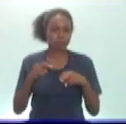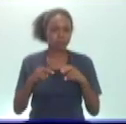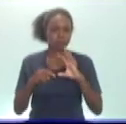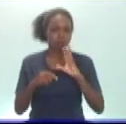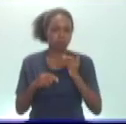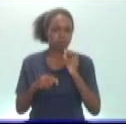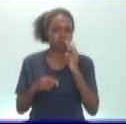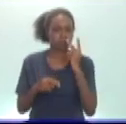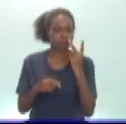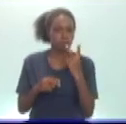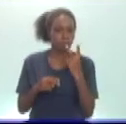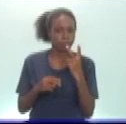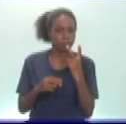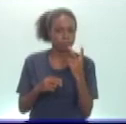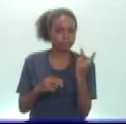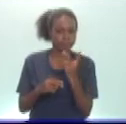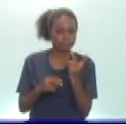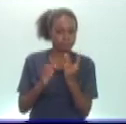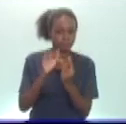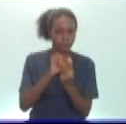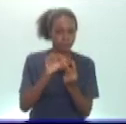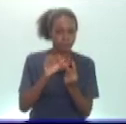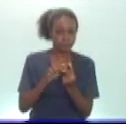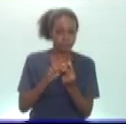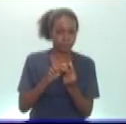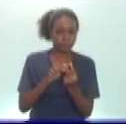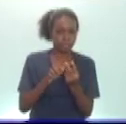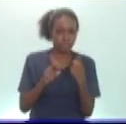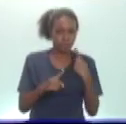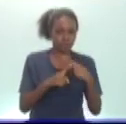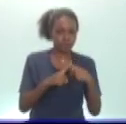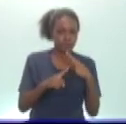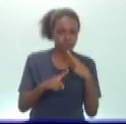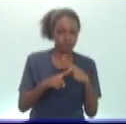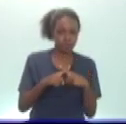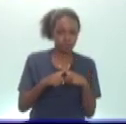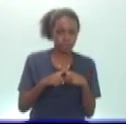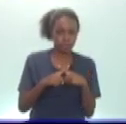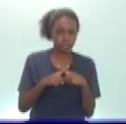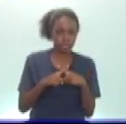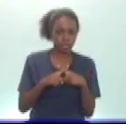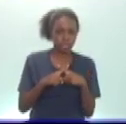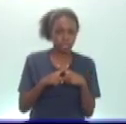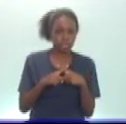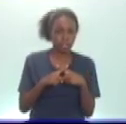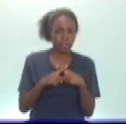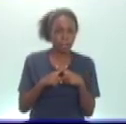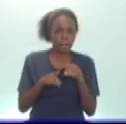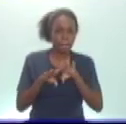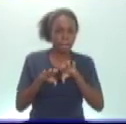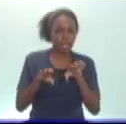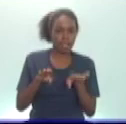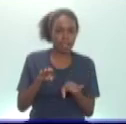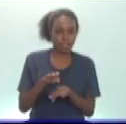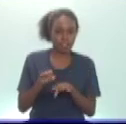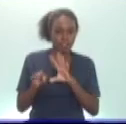fíjense los dos espacios, de manera tal que cuando los multipliquen de menor a